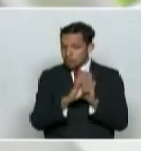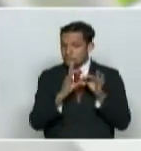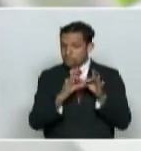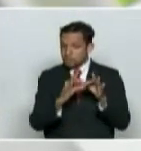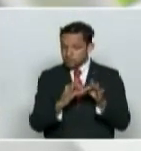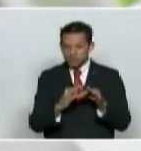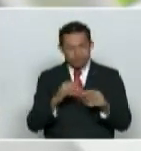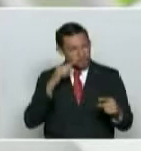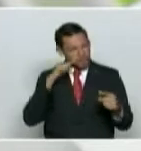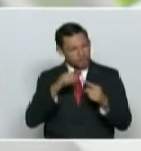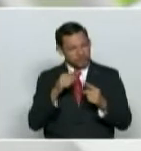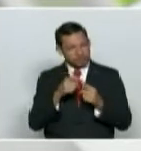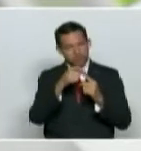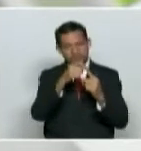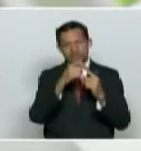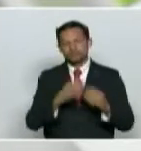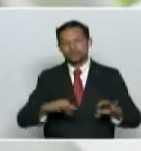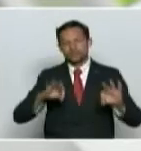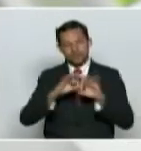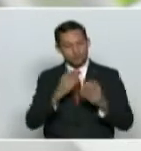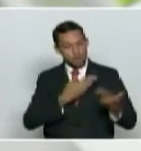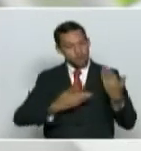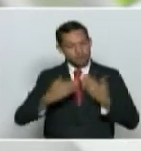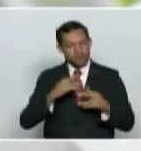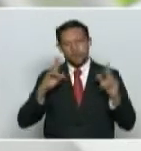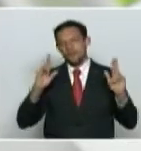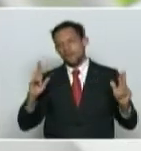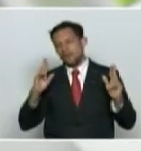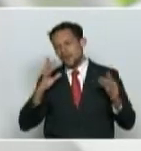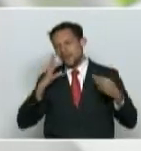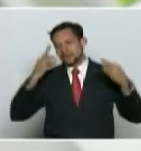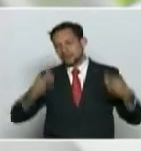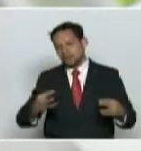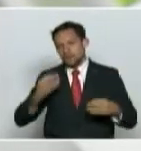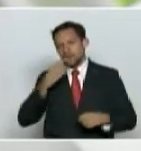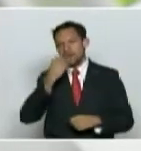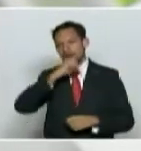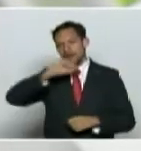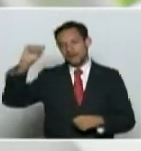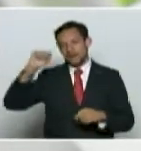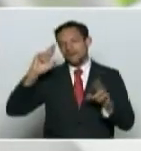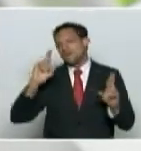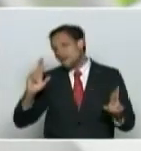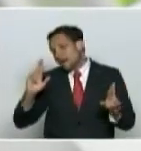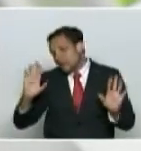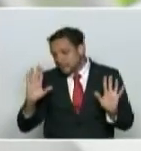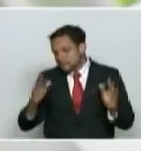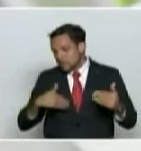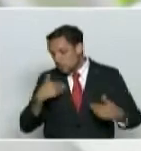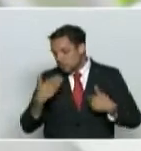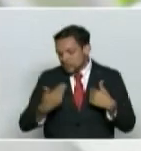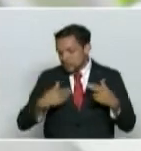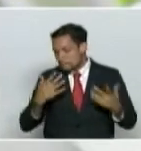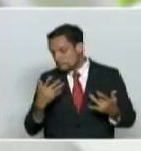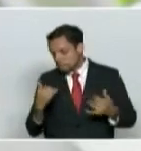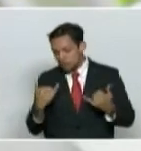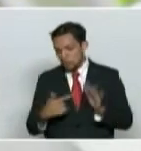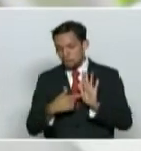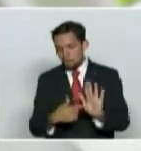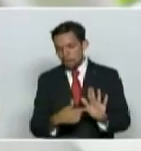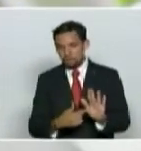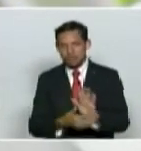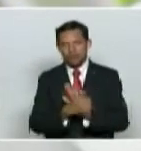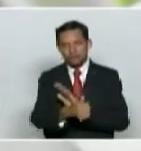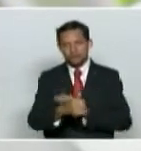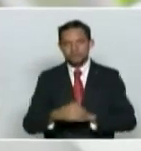con el clima un poquitico frío, muy rico, pero tengo fe que todo va a salir bien, y pienso que hasta ahora lo he hecho de una manera que a la